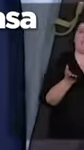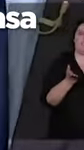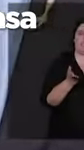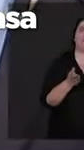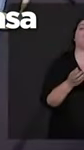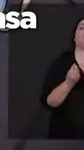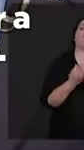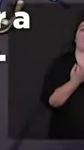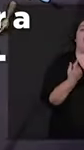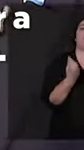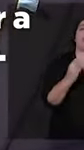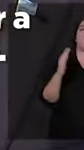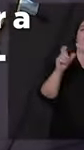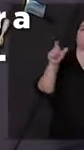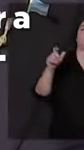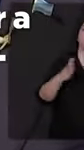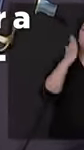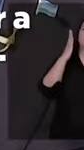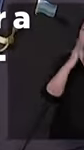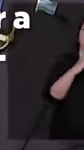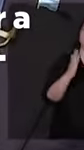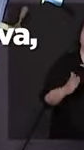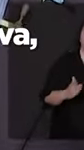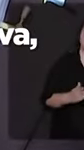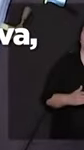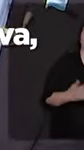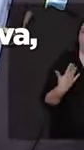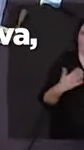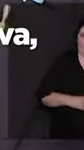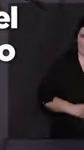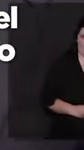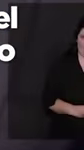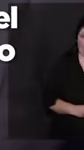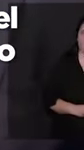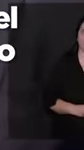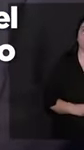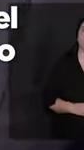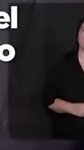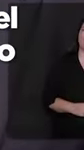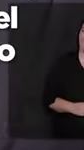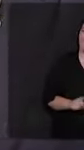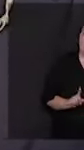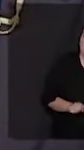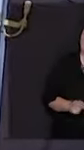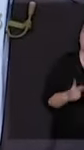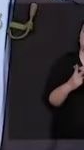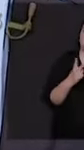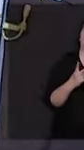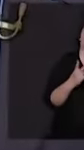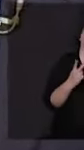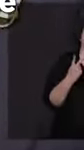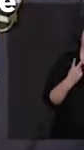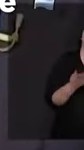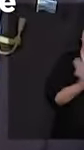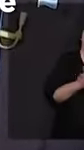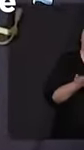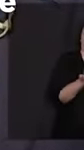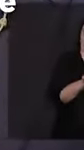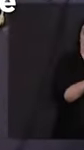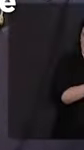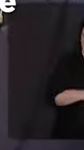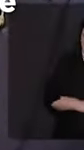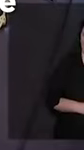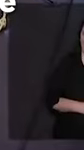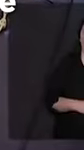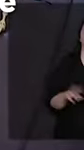el sueño de la casa propia puedan acceder a su primer lote creo En definitiva que es parte del reconocimiento de los nuevos derechos y en materia de